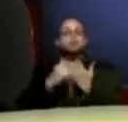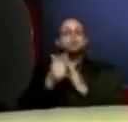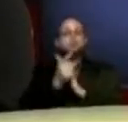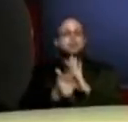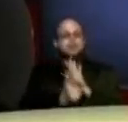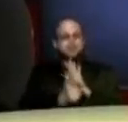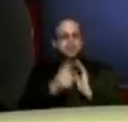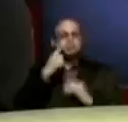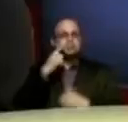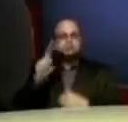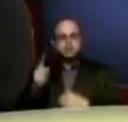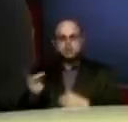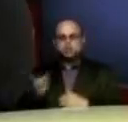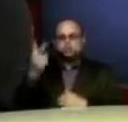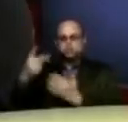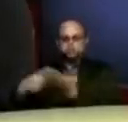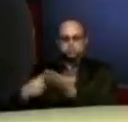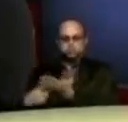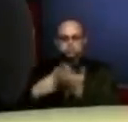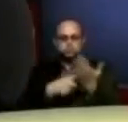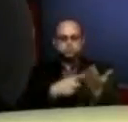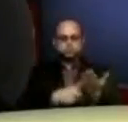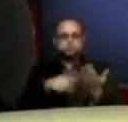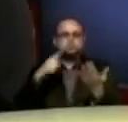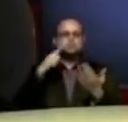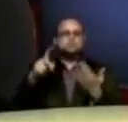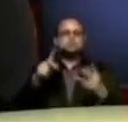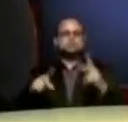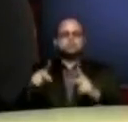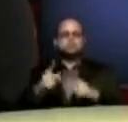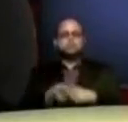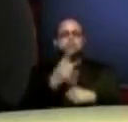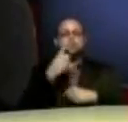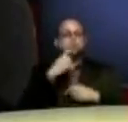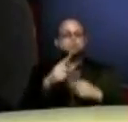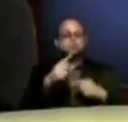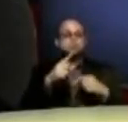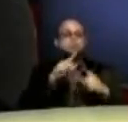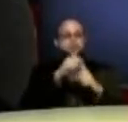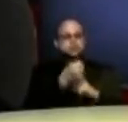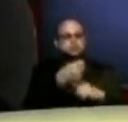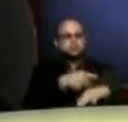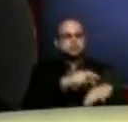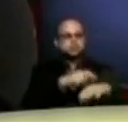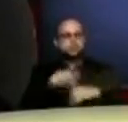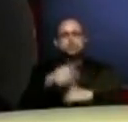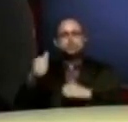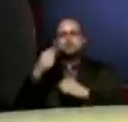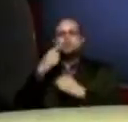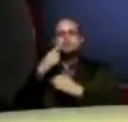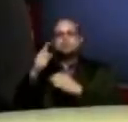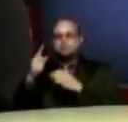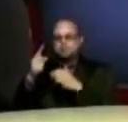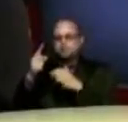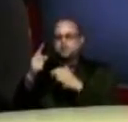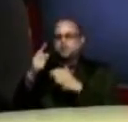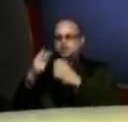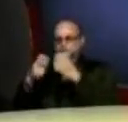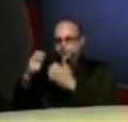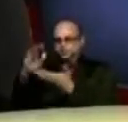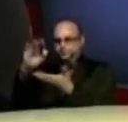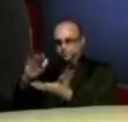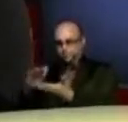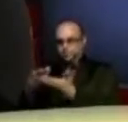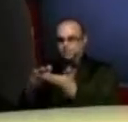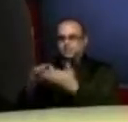de dos consultas al pueblo una de ellas sobre el estatus de puerto rico y la otra para reducir el número de escaños en la asamblea legislativa y para